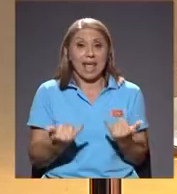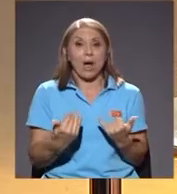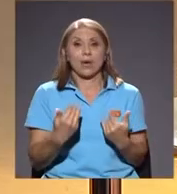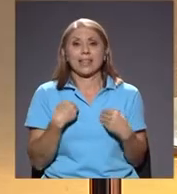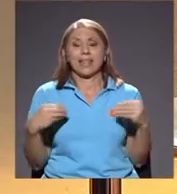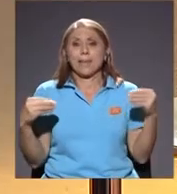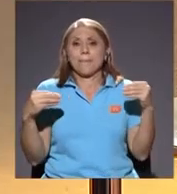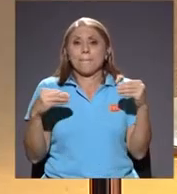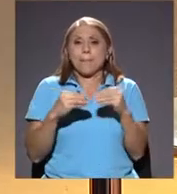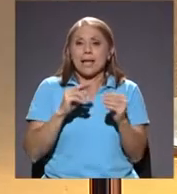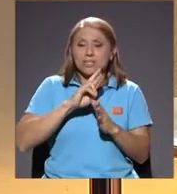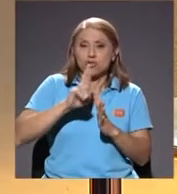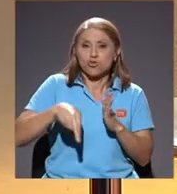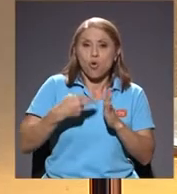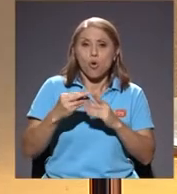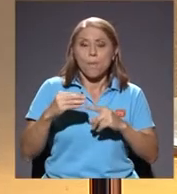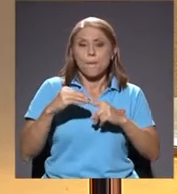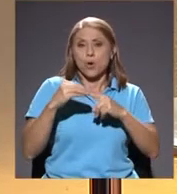protagónicos